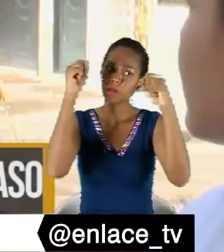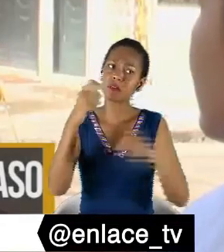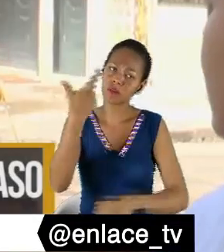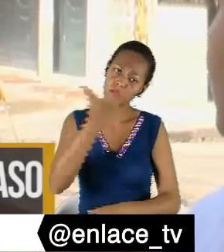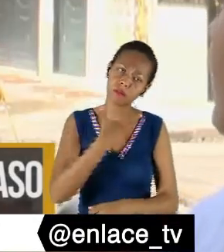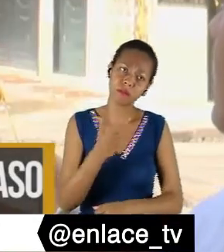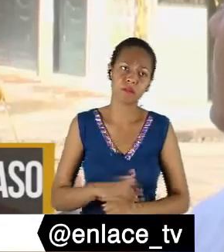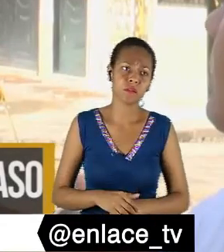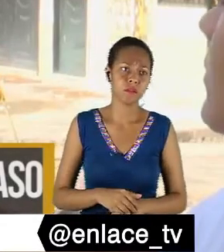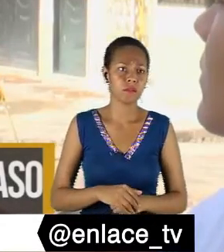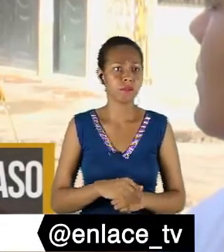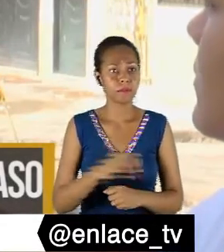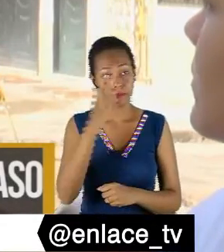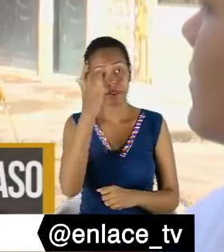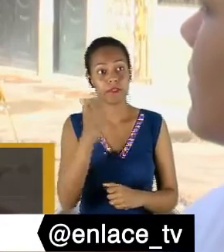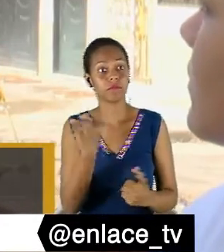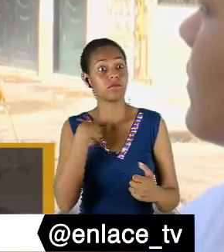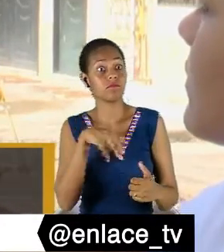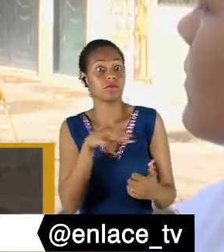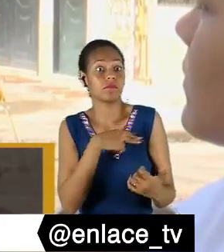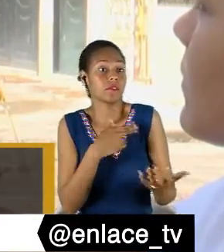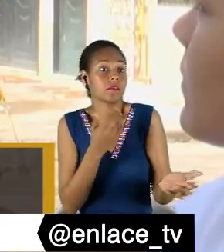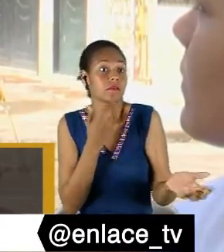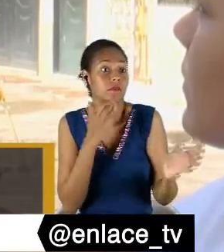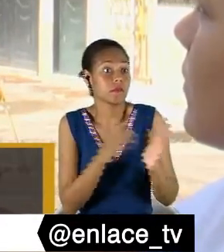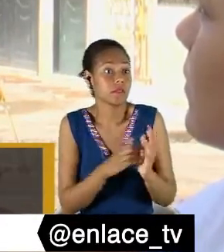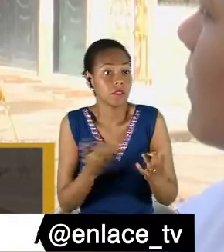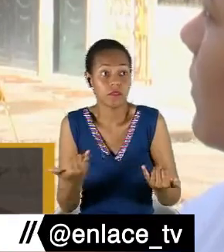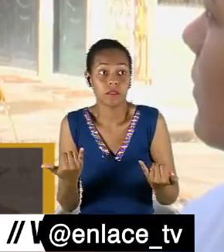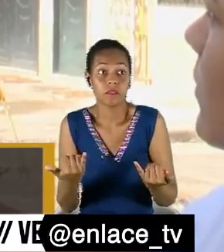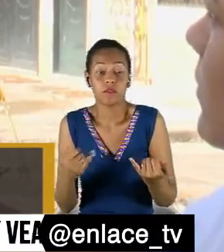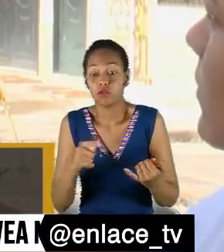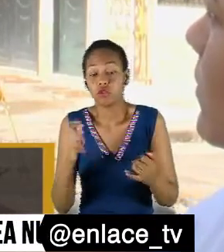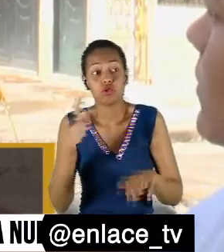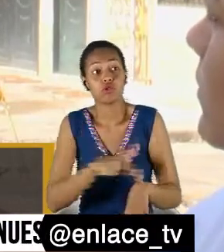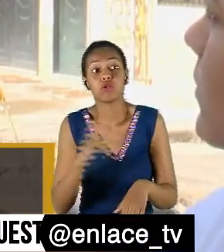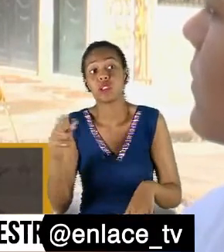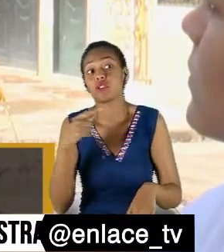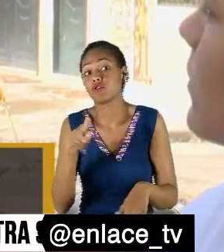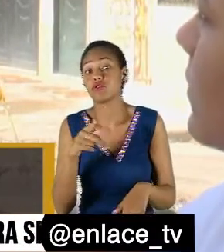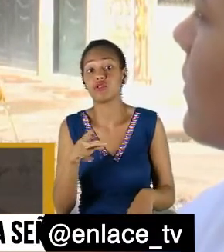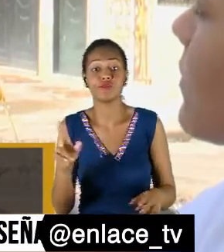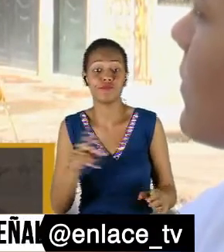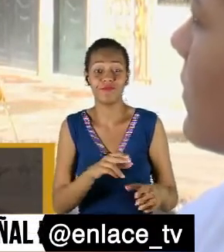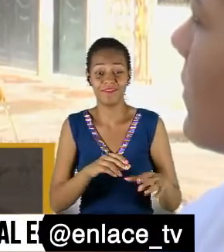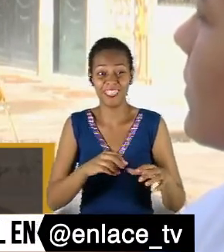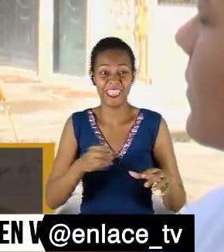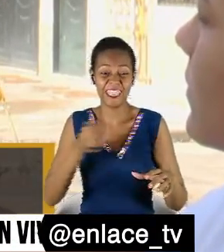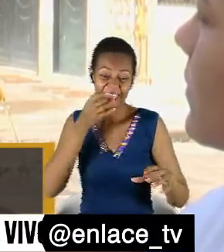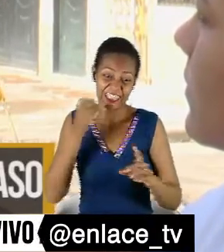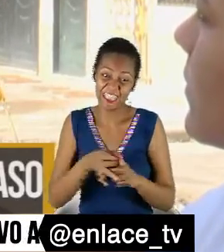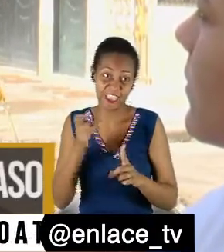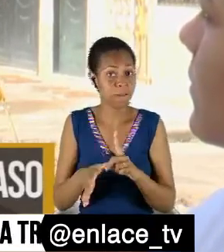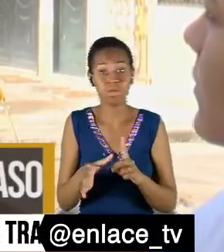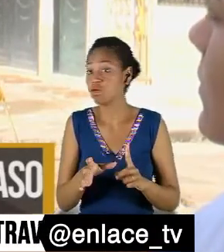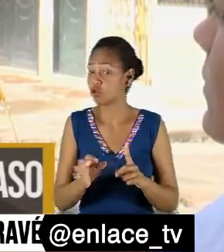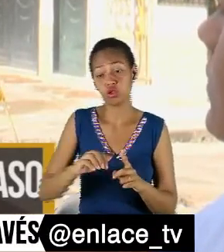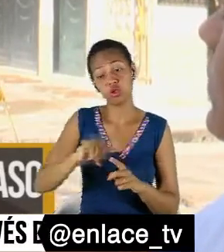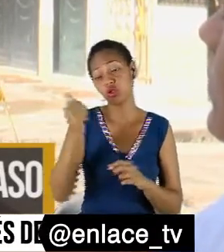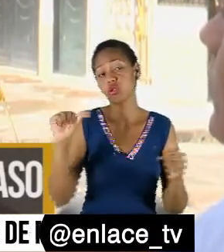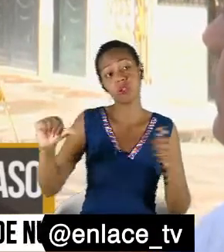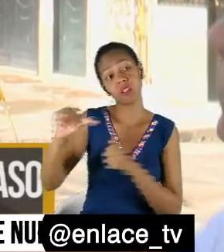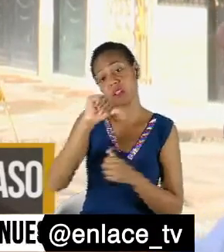en los callejones, hemos hecho en tapas en concreto, porque ha quedado mucho hueco y es un peligro para la comunidad. La policía es conocedora del